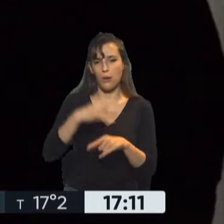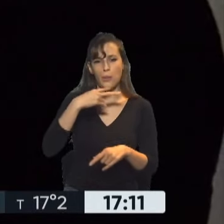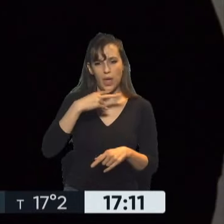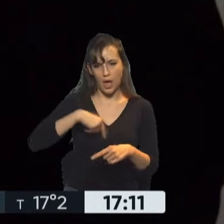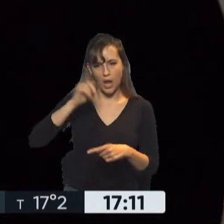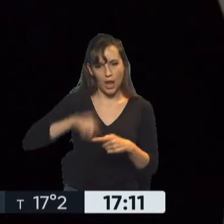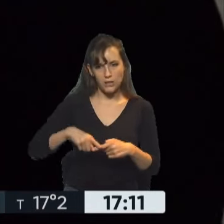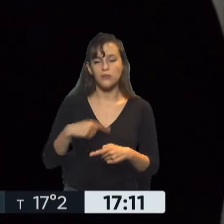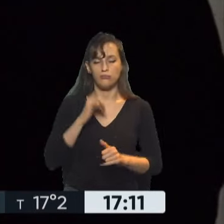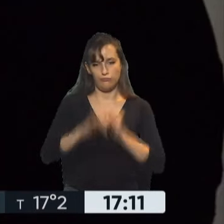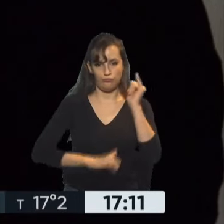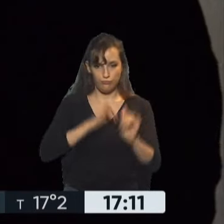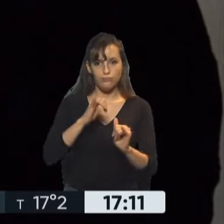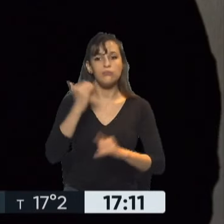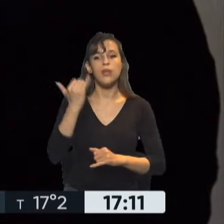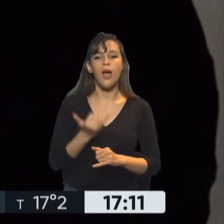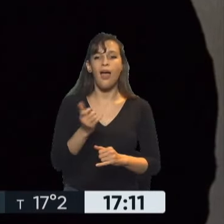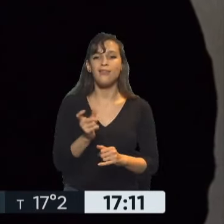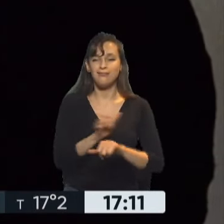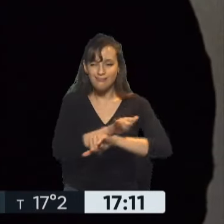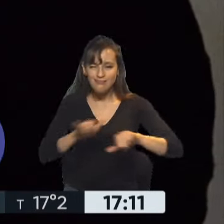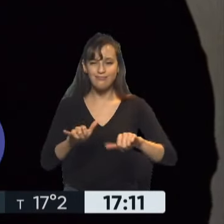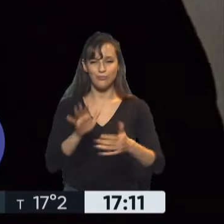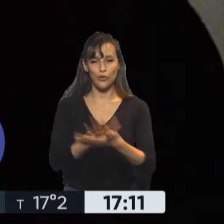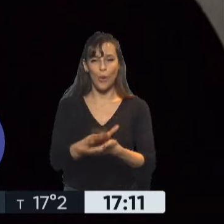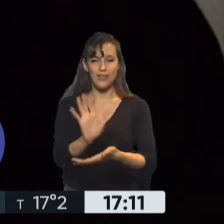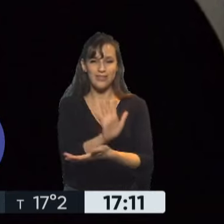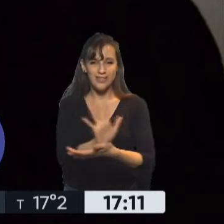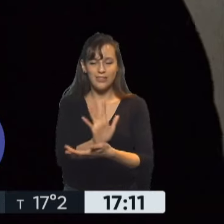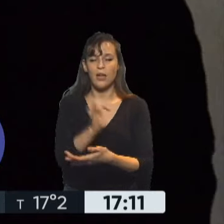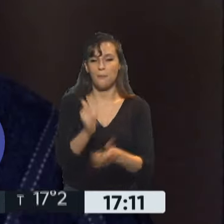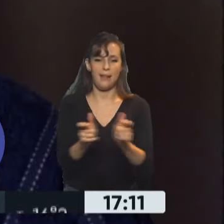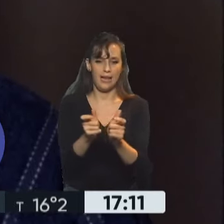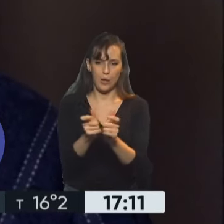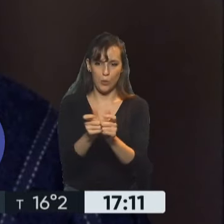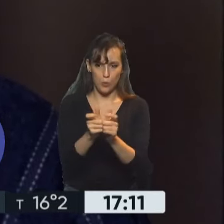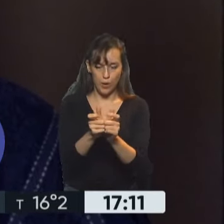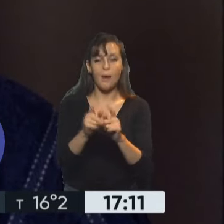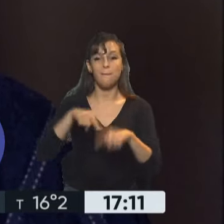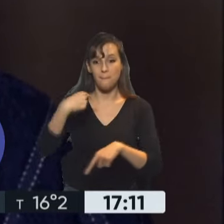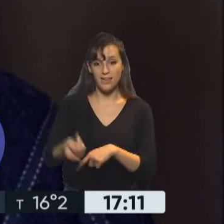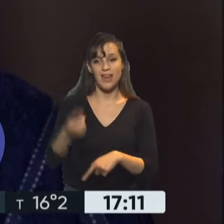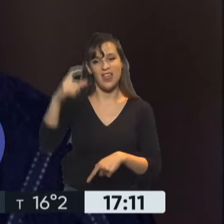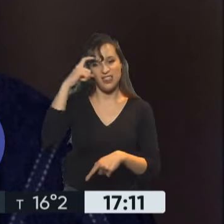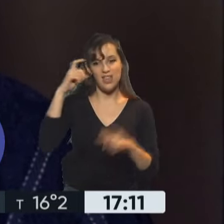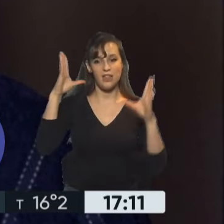está el ciclo Aguante el Cine, y ahí tenemos Pericurita para ver, mañana a las 10 de la